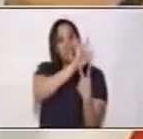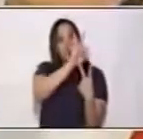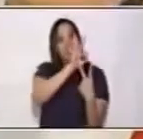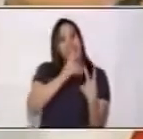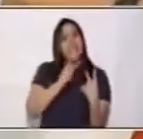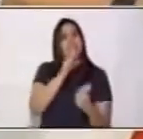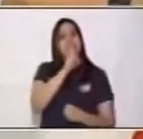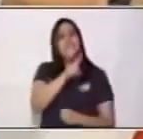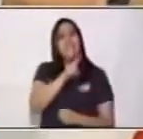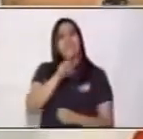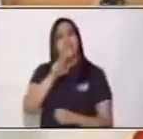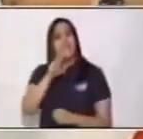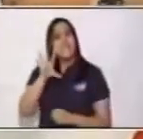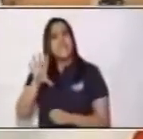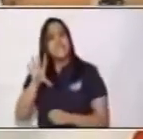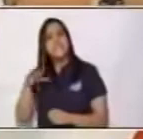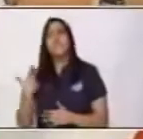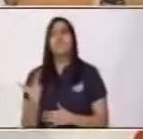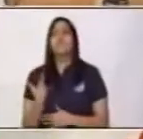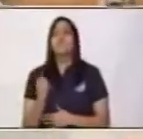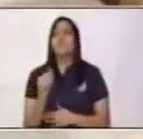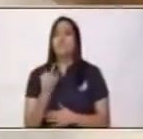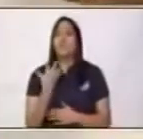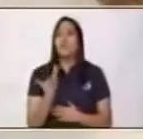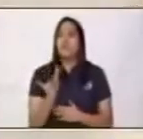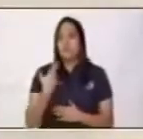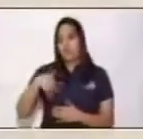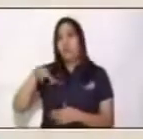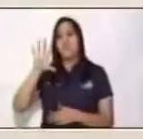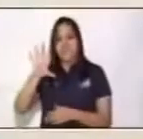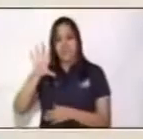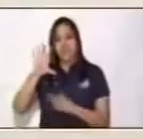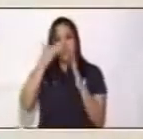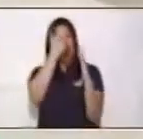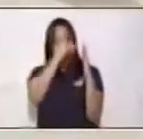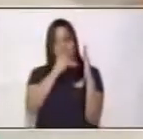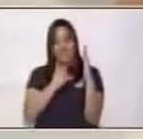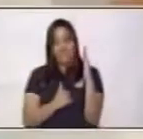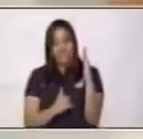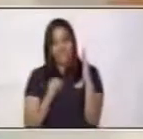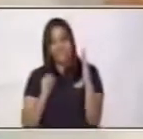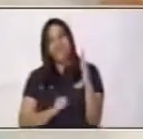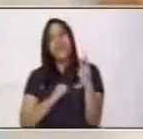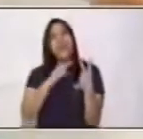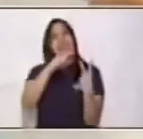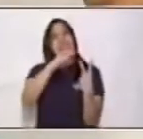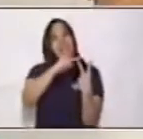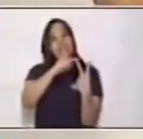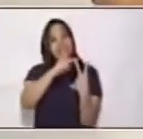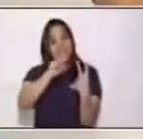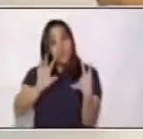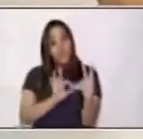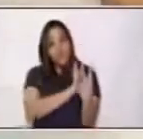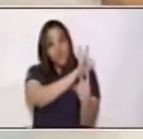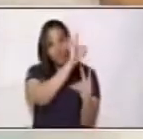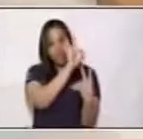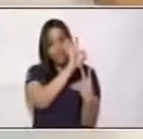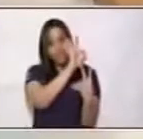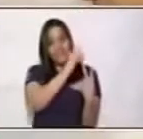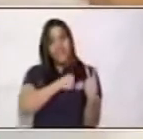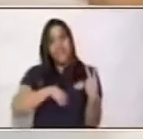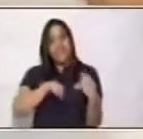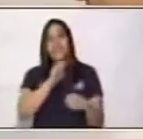125. Vamos en la secuencia 5. La raíz cúbica